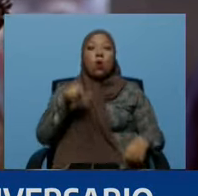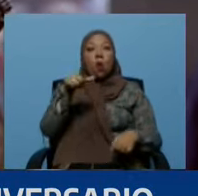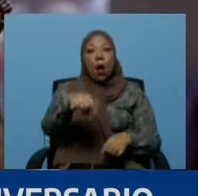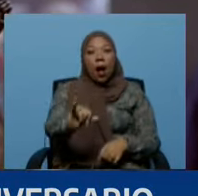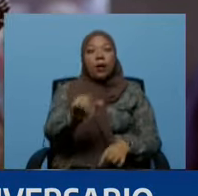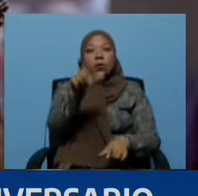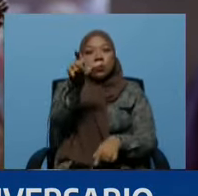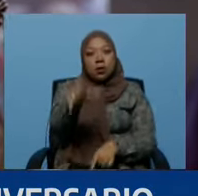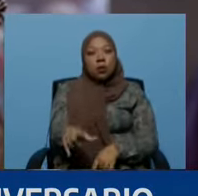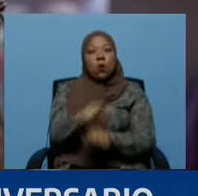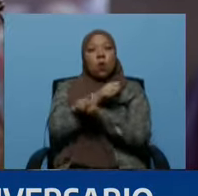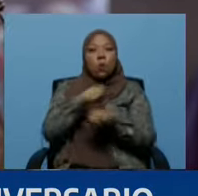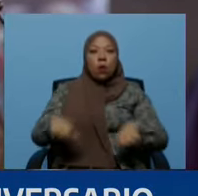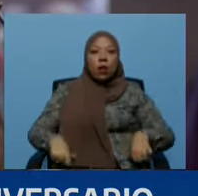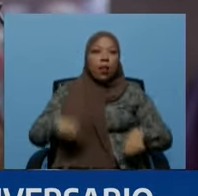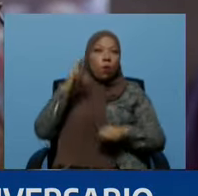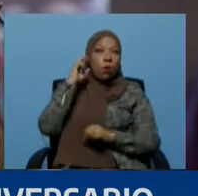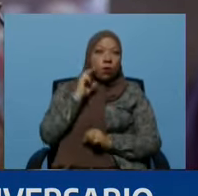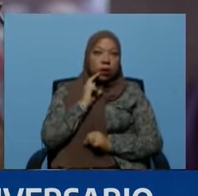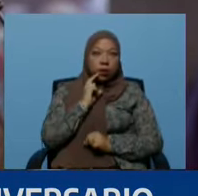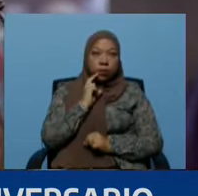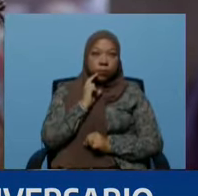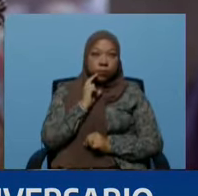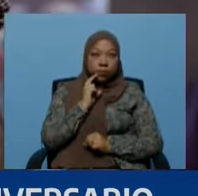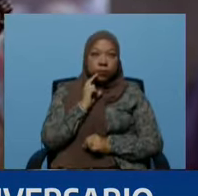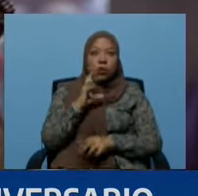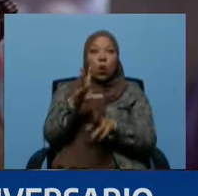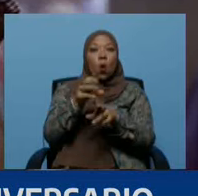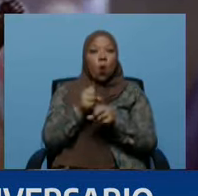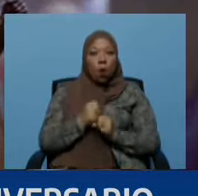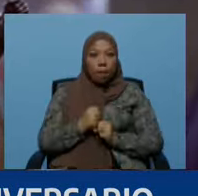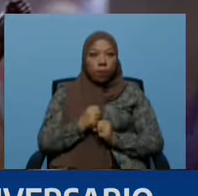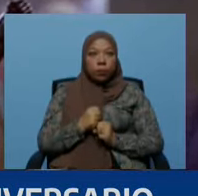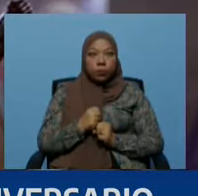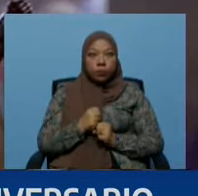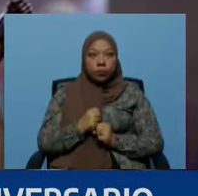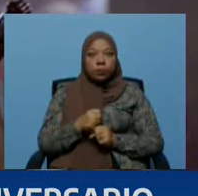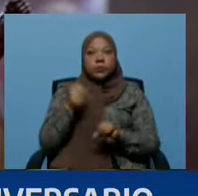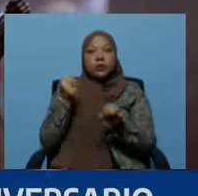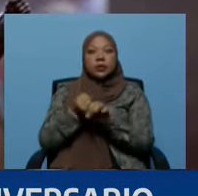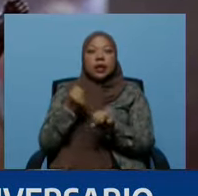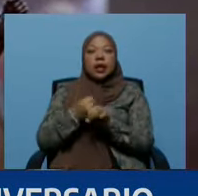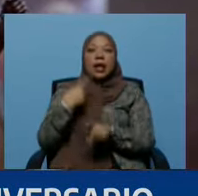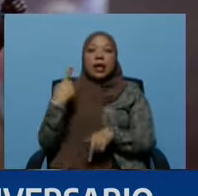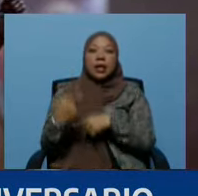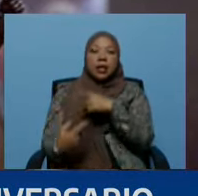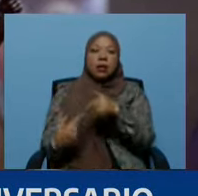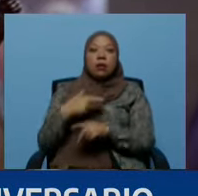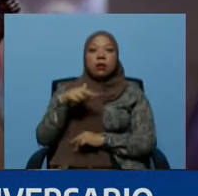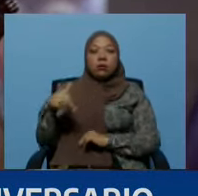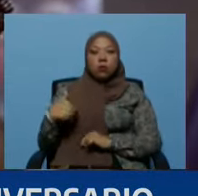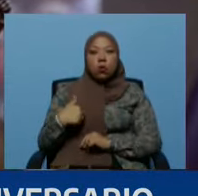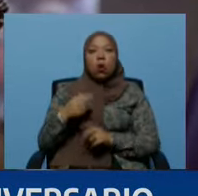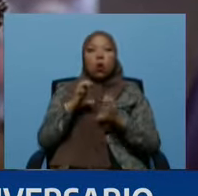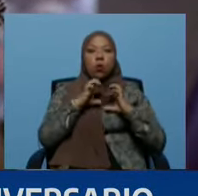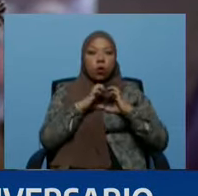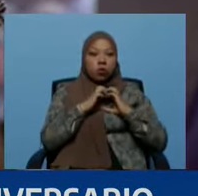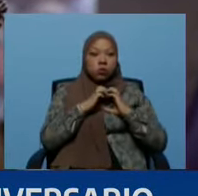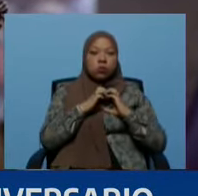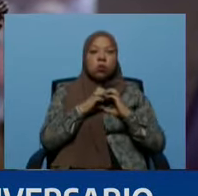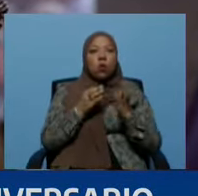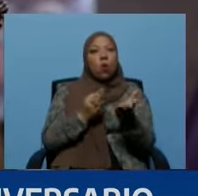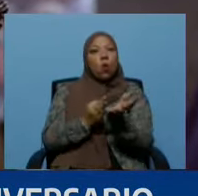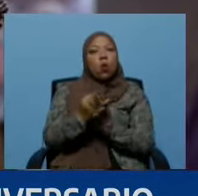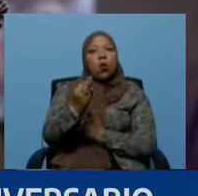tiene una Guardia Nacional Bolivariana comprometida, entregada y rotundamente de corazón leal a